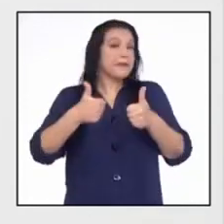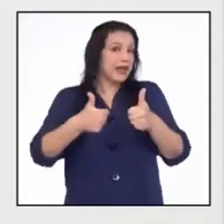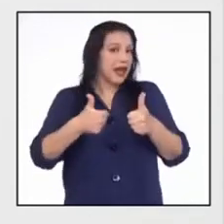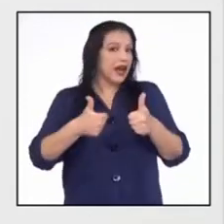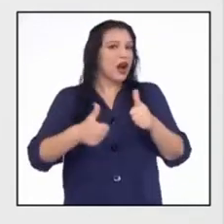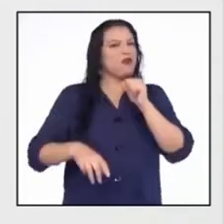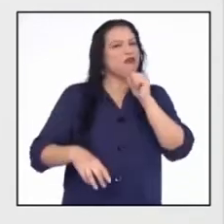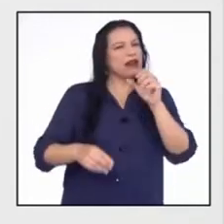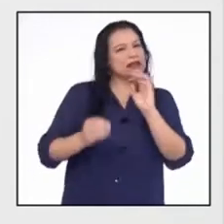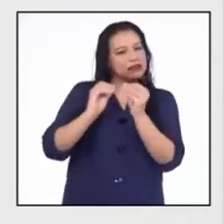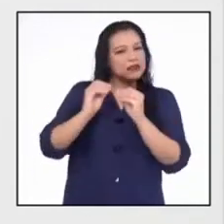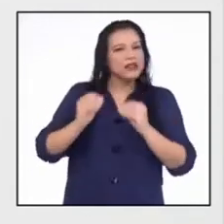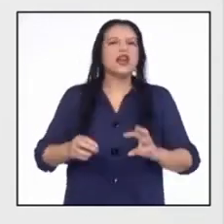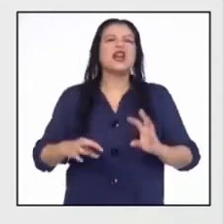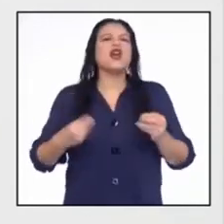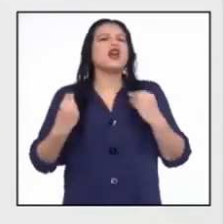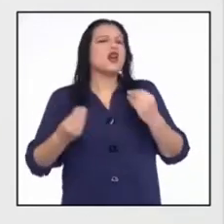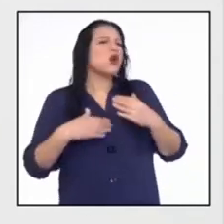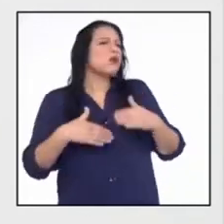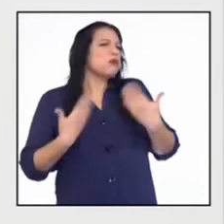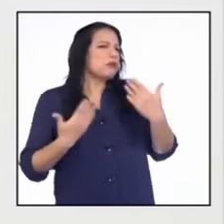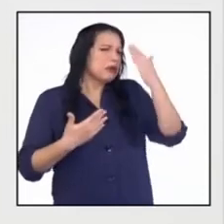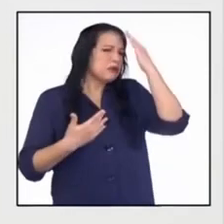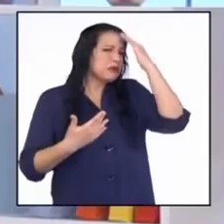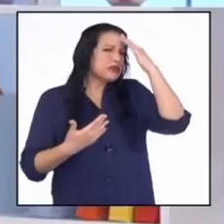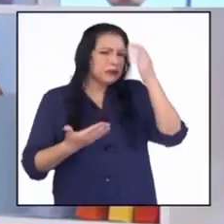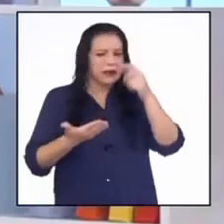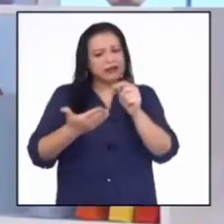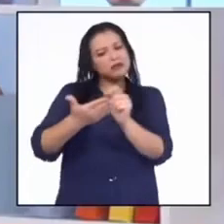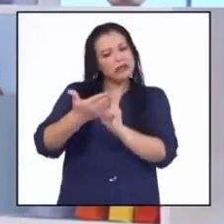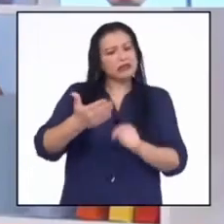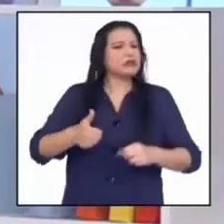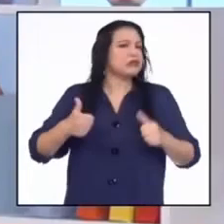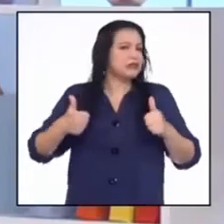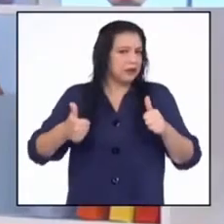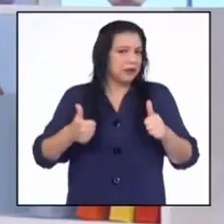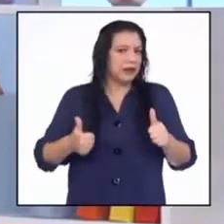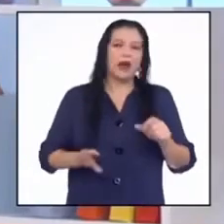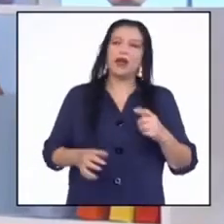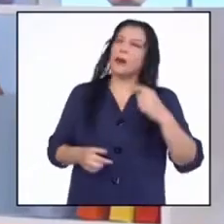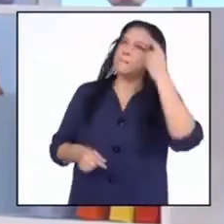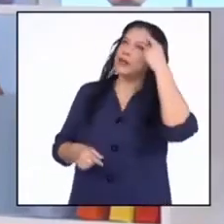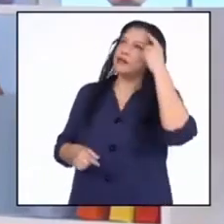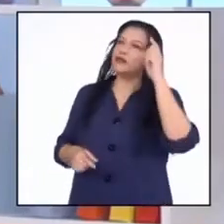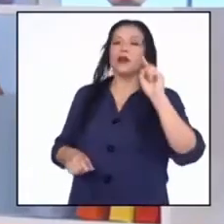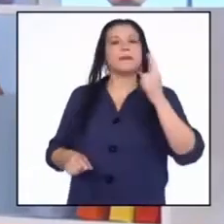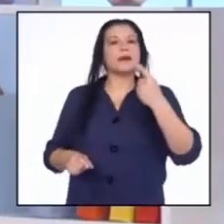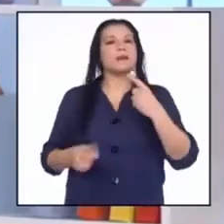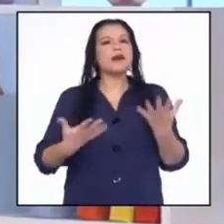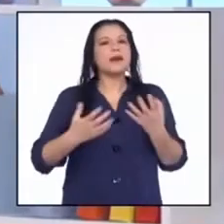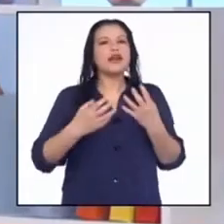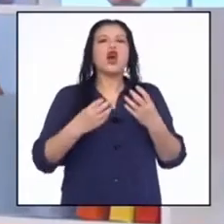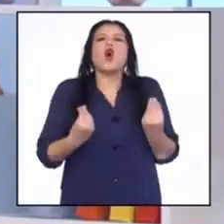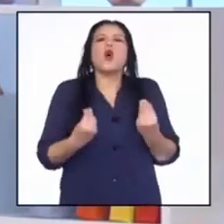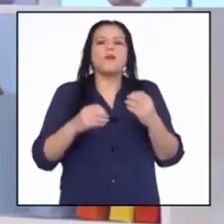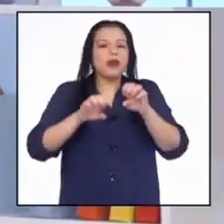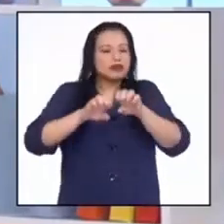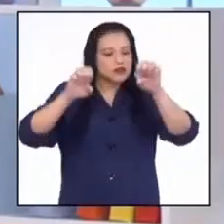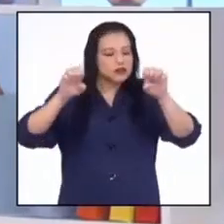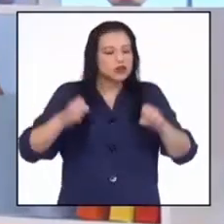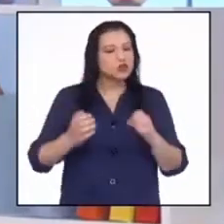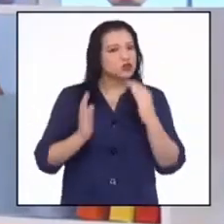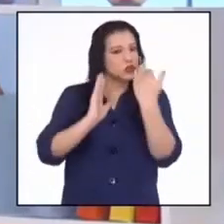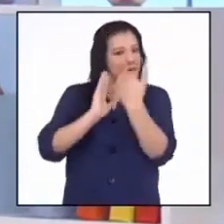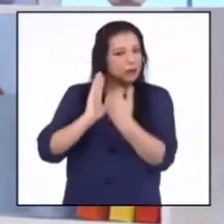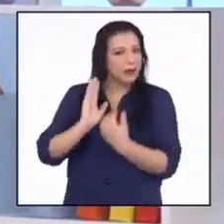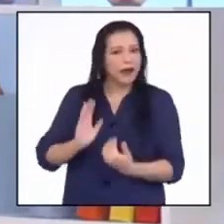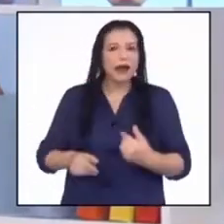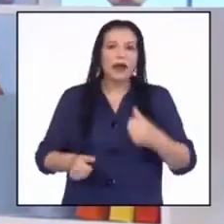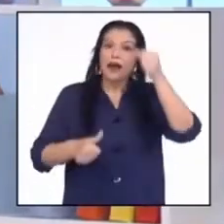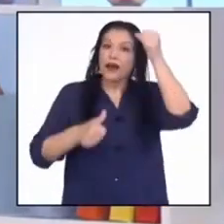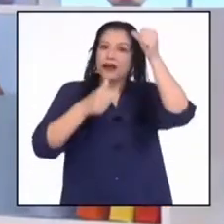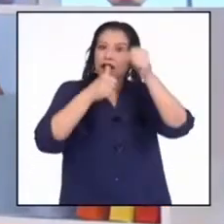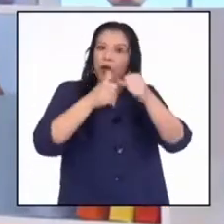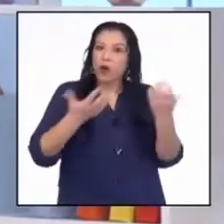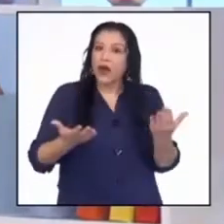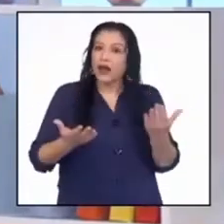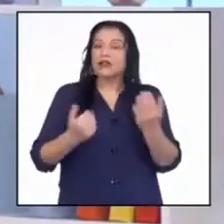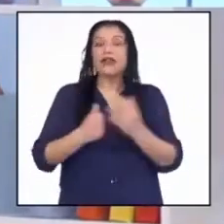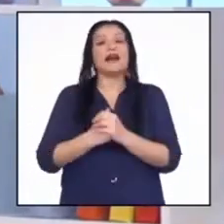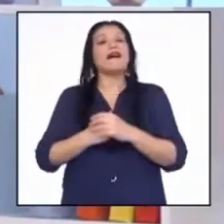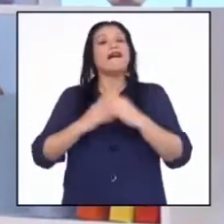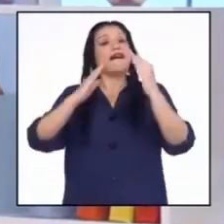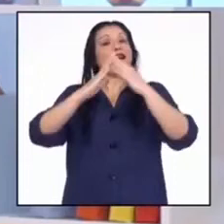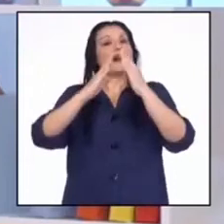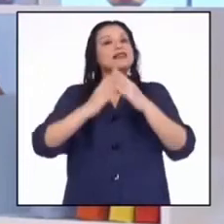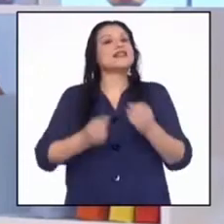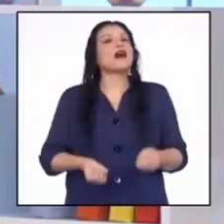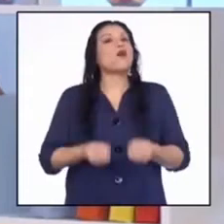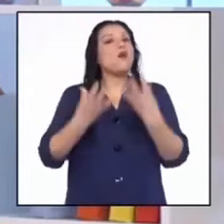¿Cómo podemos saber si está bien hecho? Bueno, yo creo que lo primero que hay que ver es la estructura. ¿Se acuerdan en casa cuáles eran las 4 partes